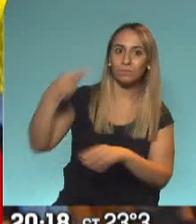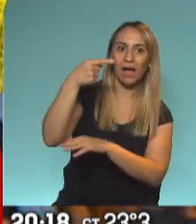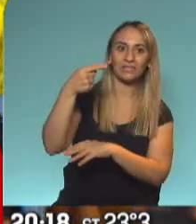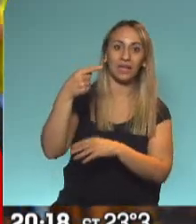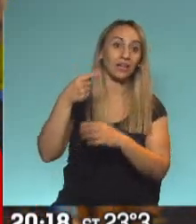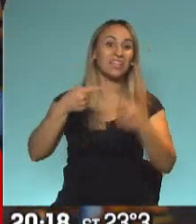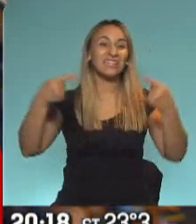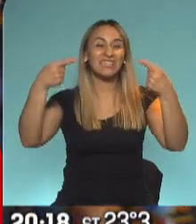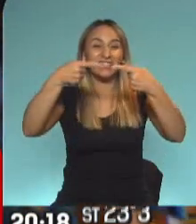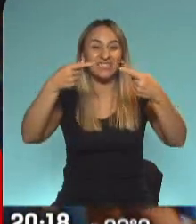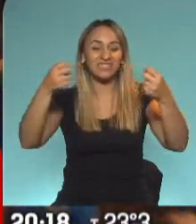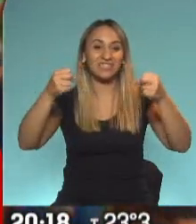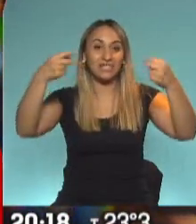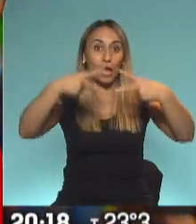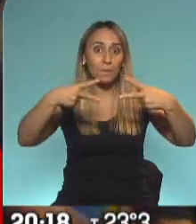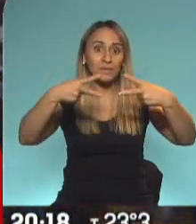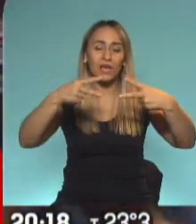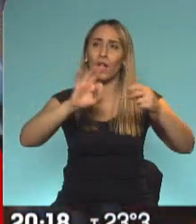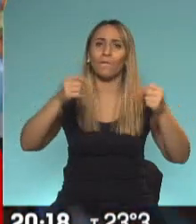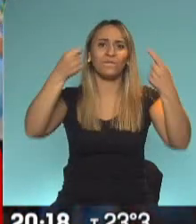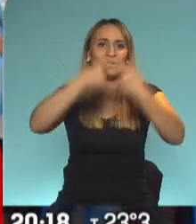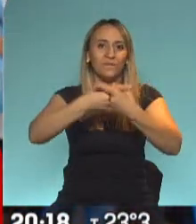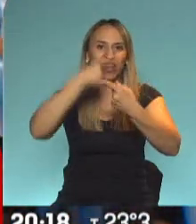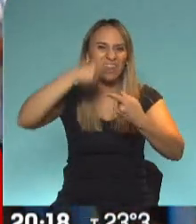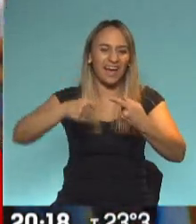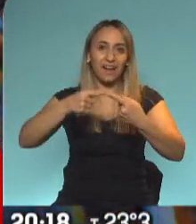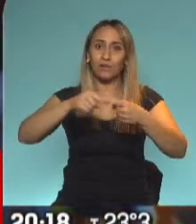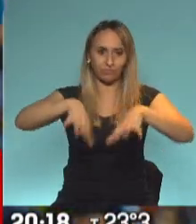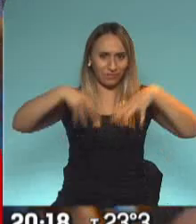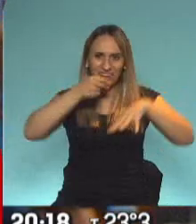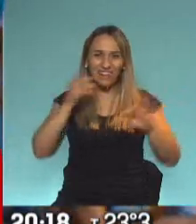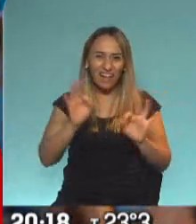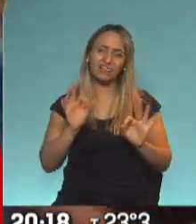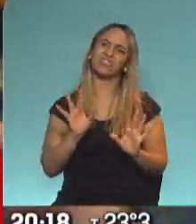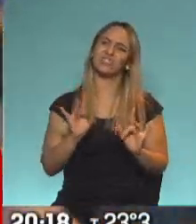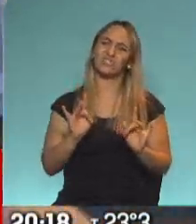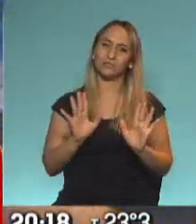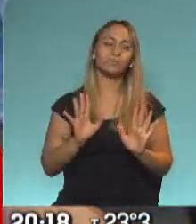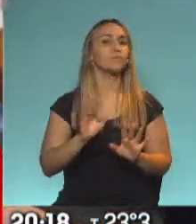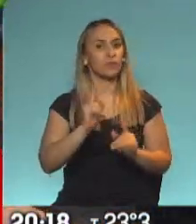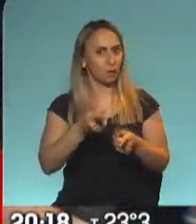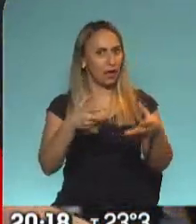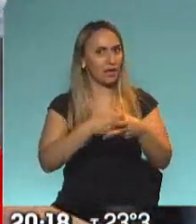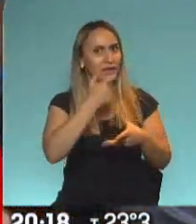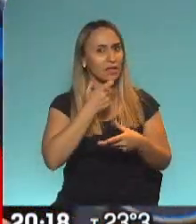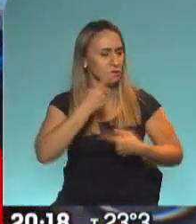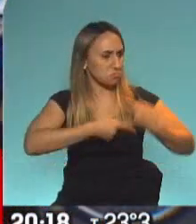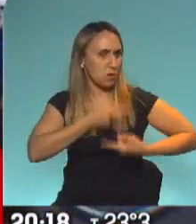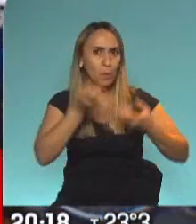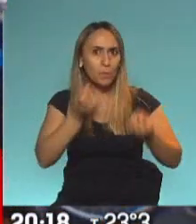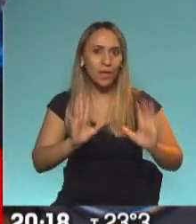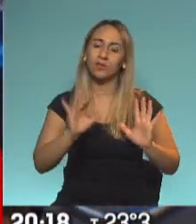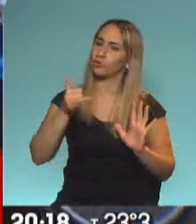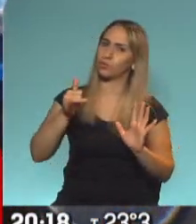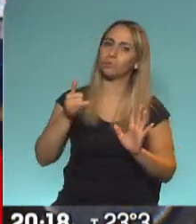haya gente, una final, una hipotética final sin gente. Viene bien Racing, eliminó al último campeón del torneo continental. Venimos bien.